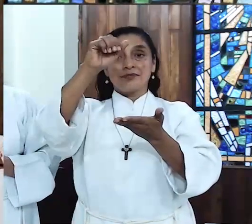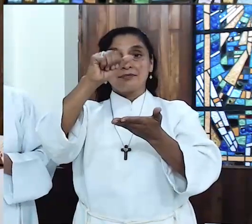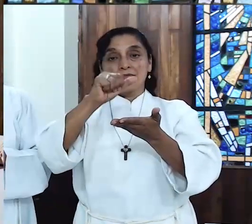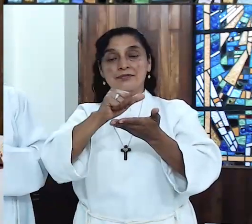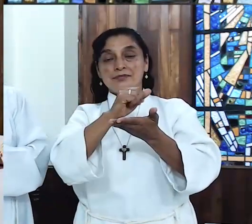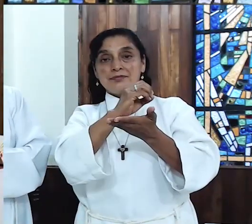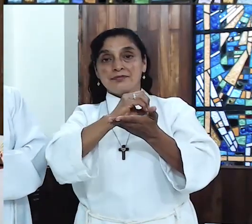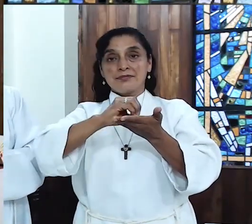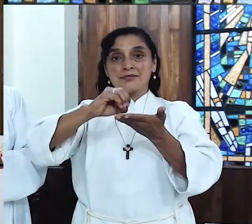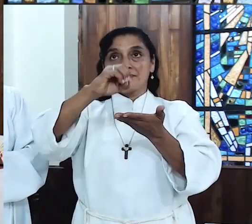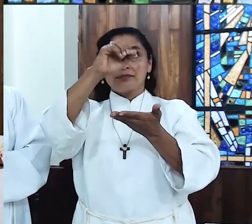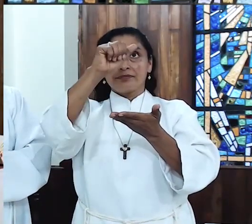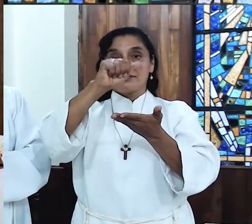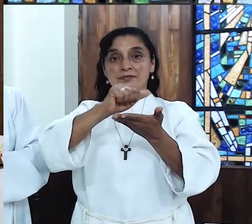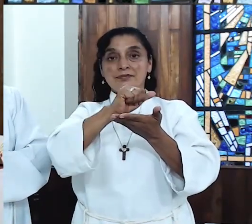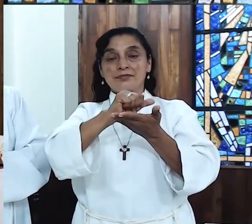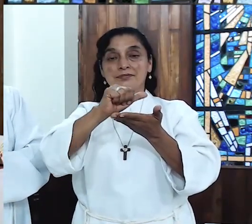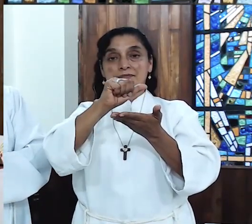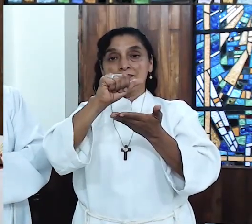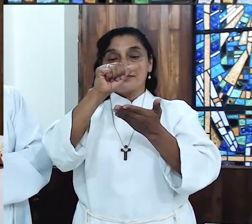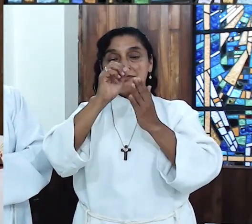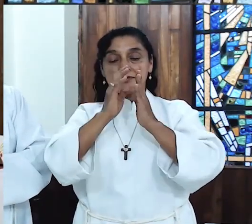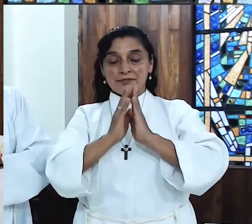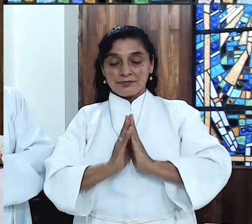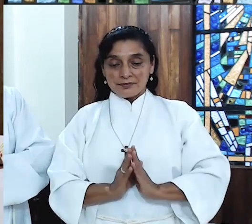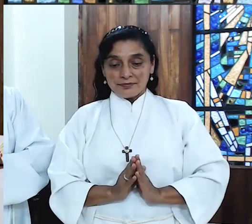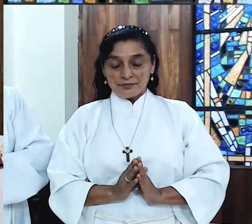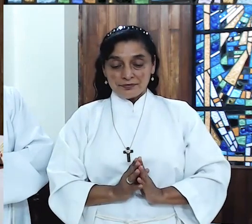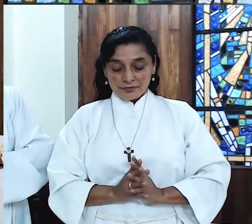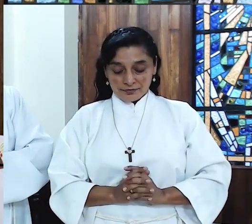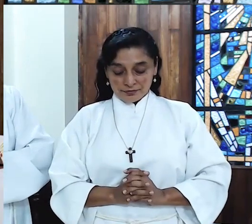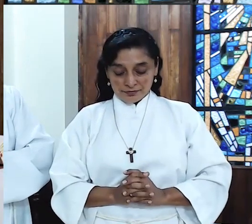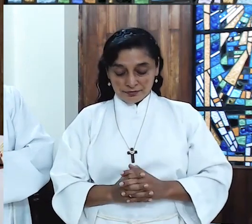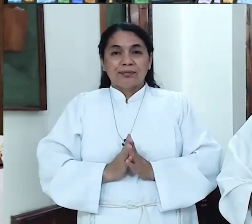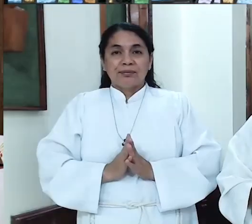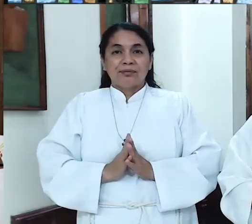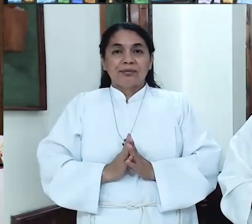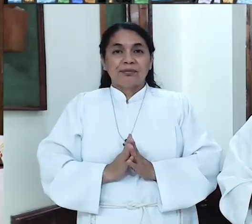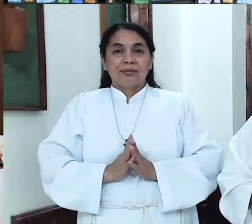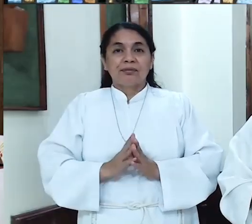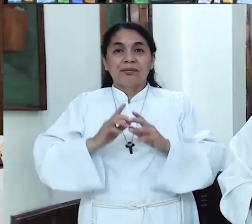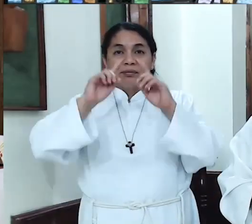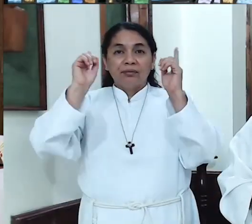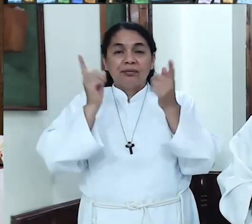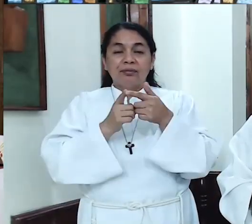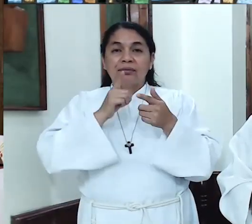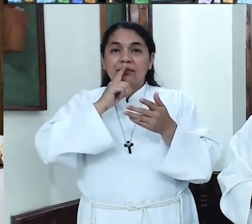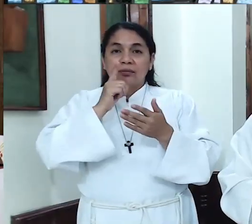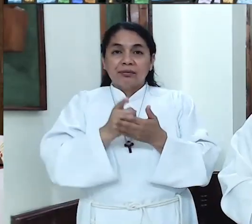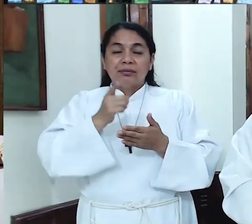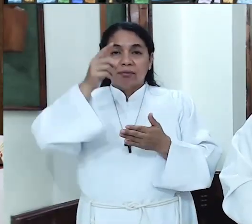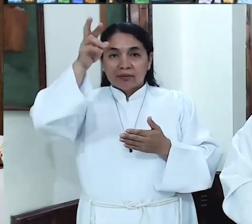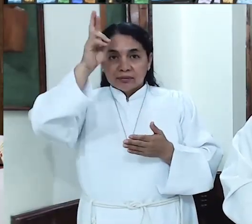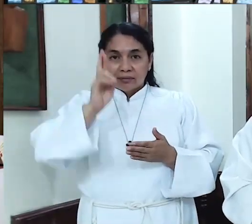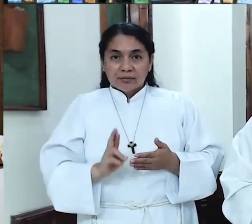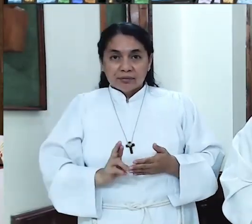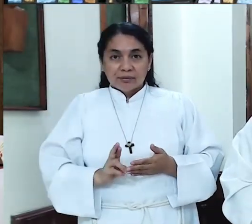Hosanna, hosanna. Santo eres en verdad,